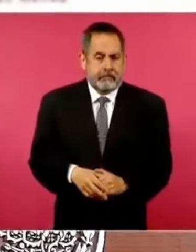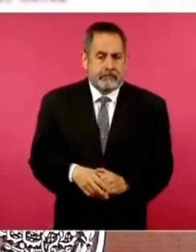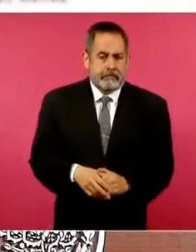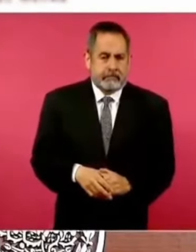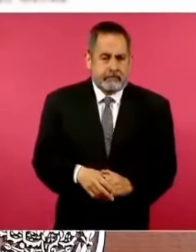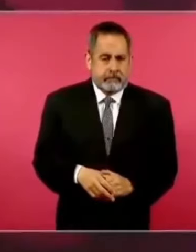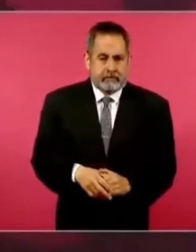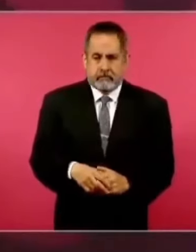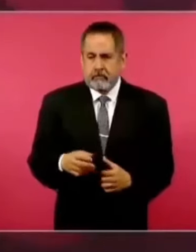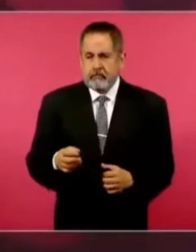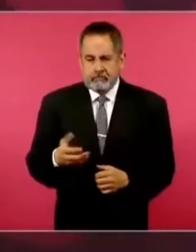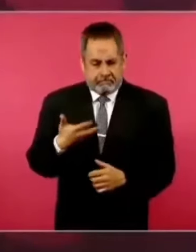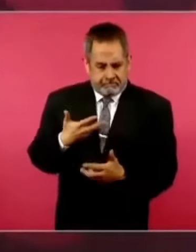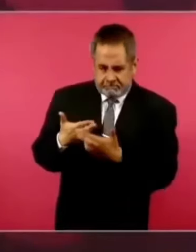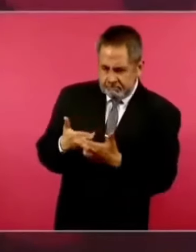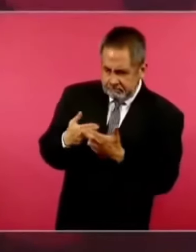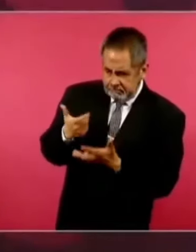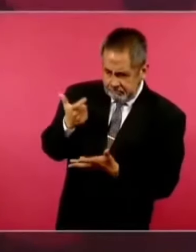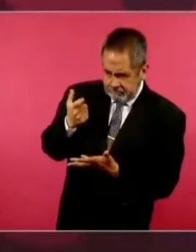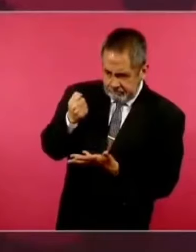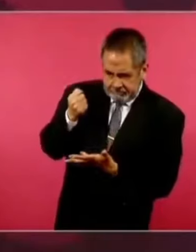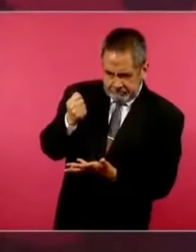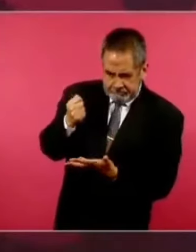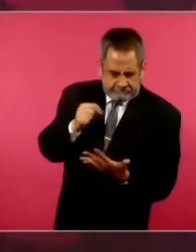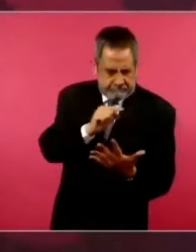¿Con cuántos recursos contamos?